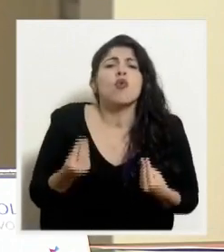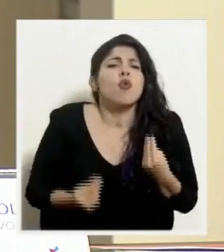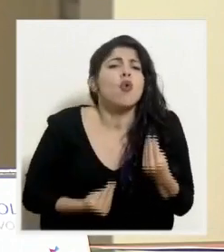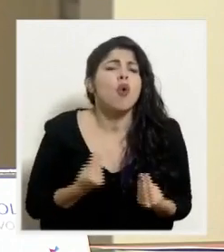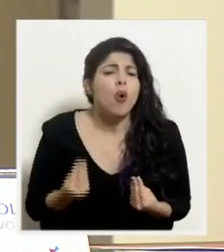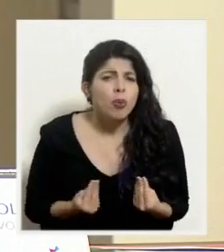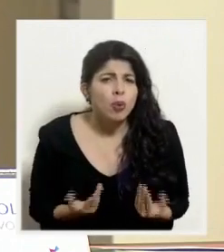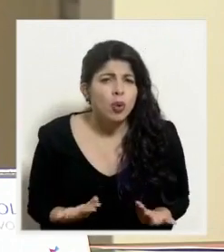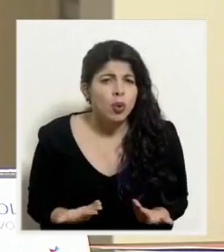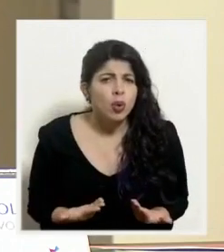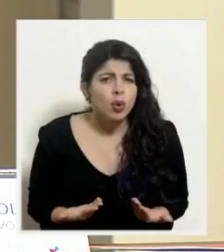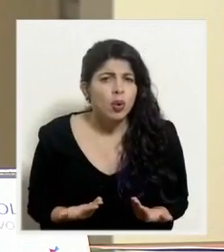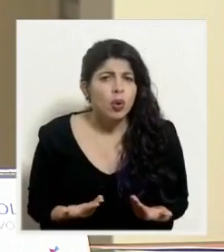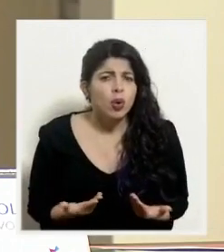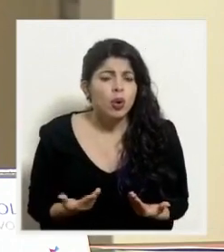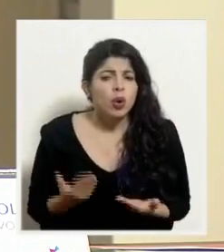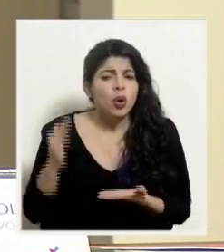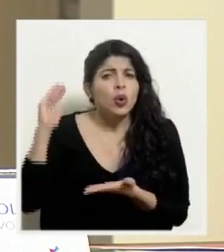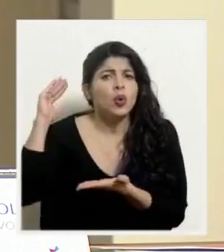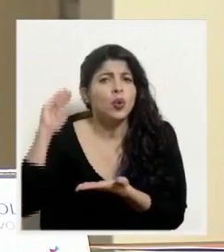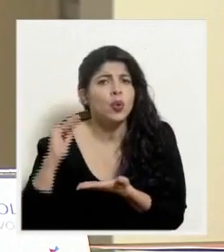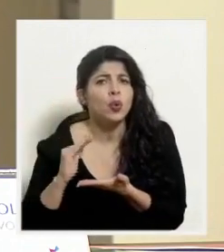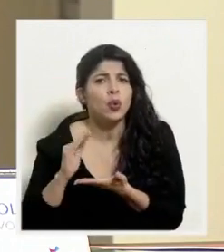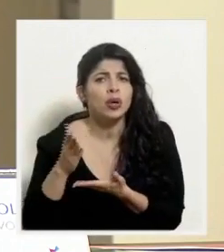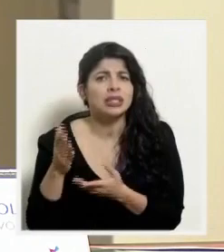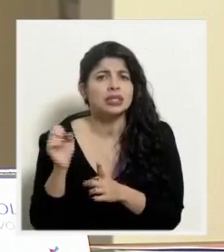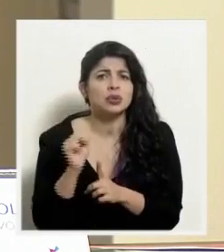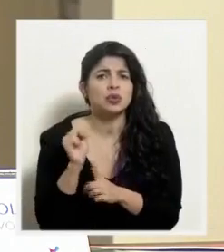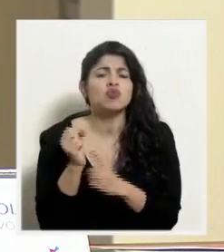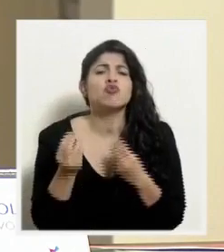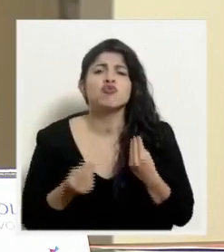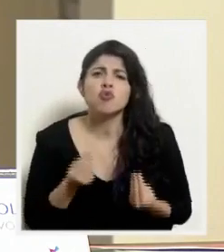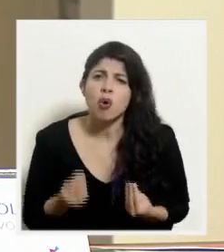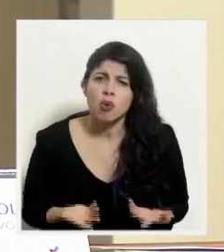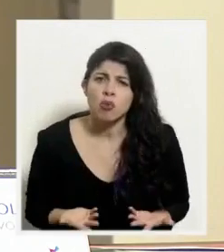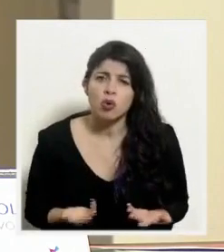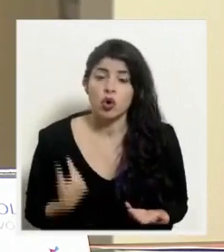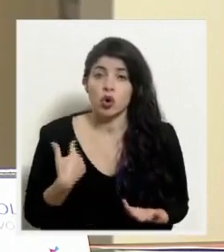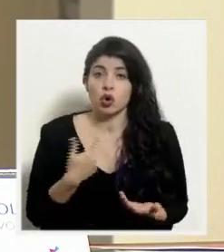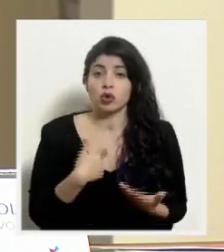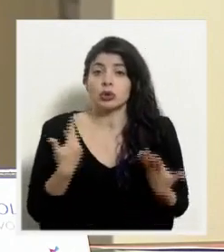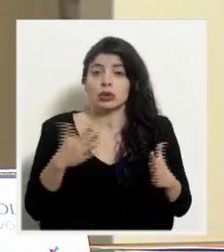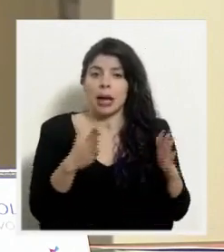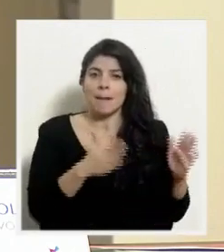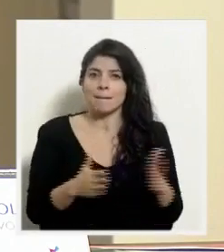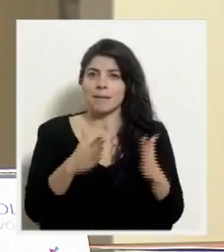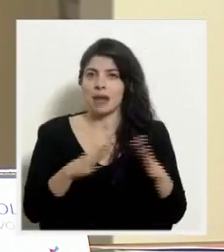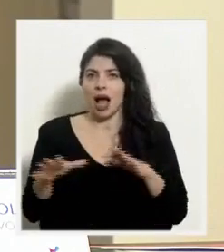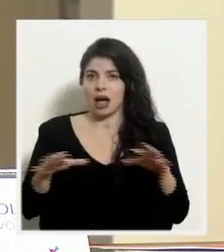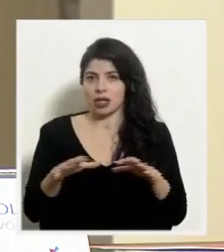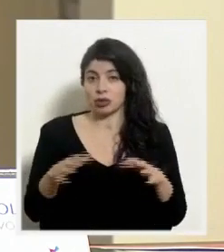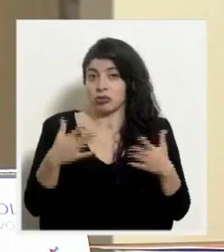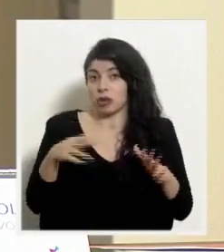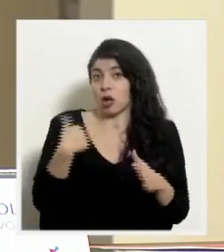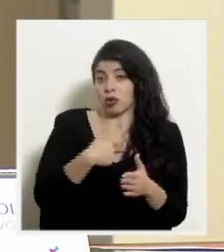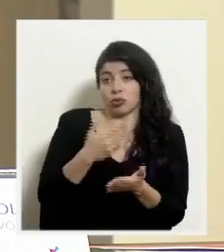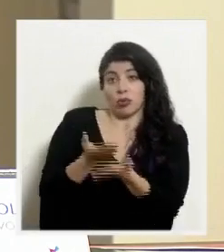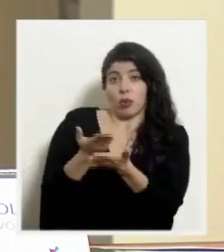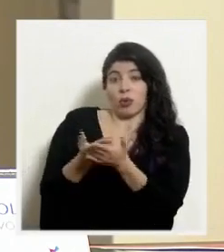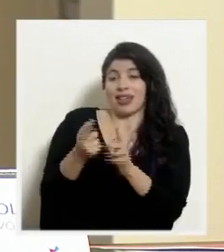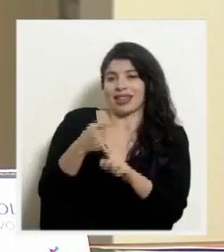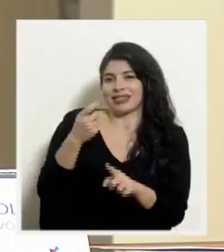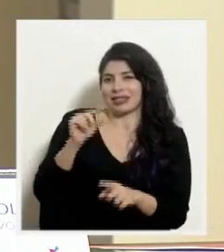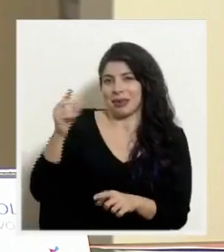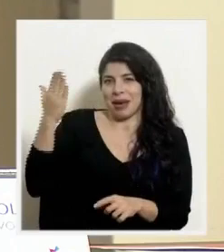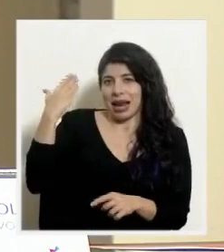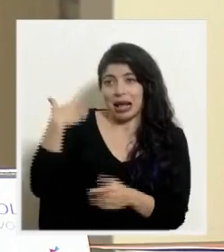podemos aliviar esa circunstancia. Hemos previsto varias acciones, incluso les hemos propuesto desde semanas